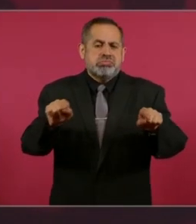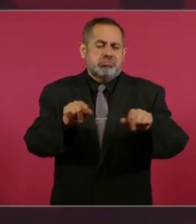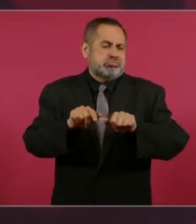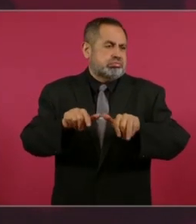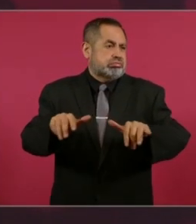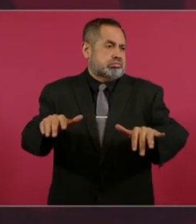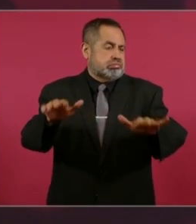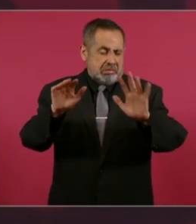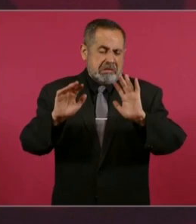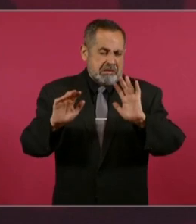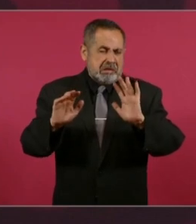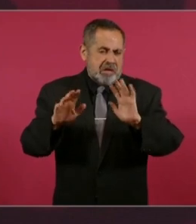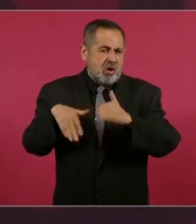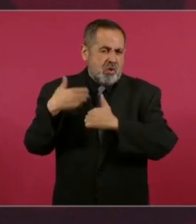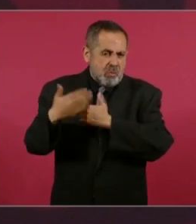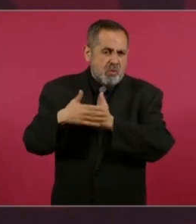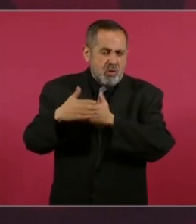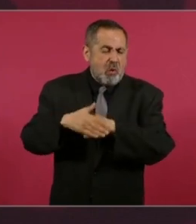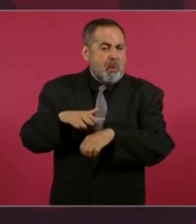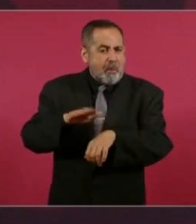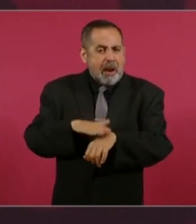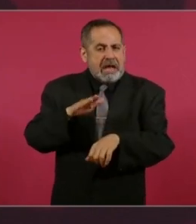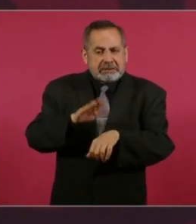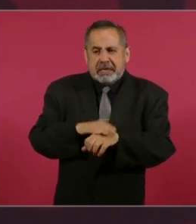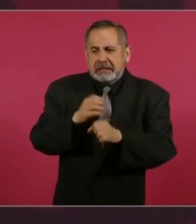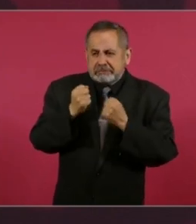ir consolidando.